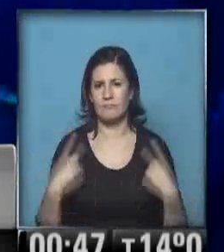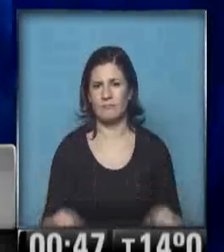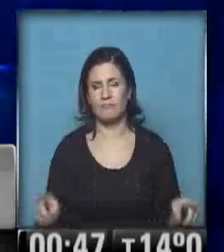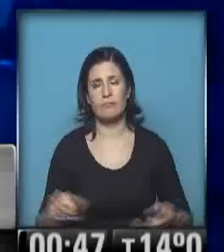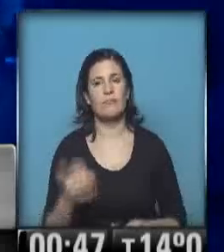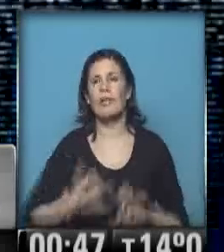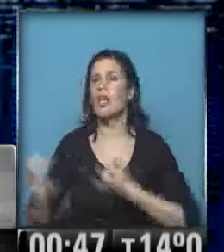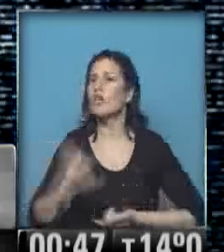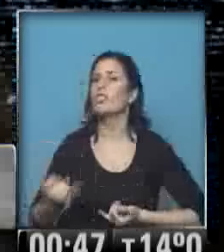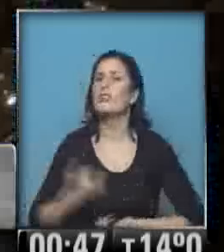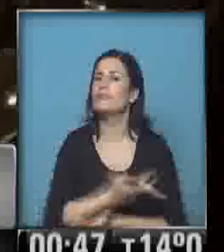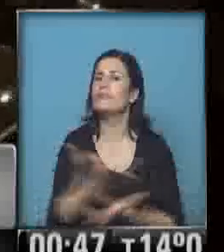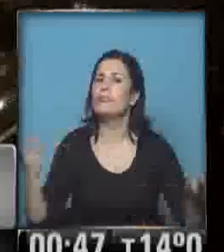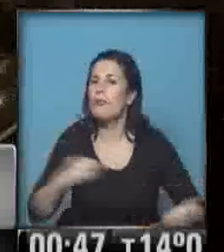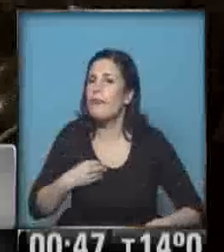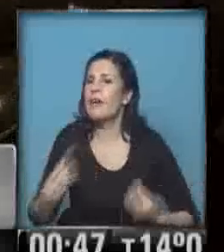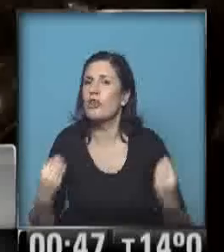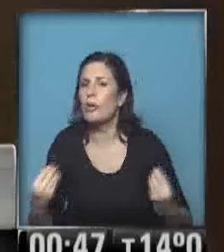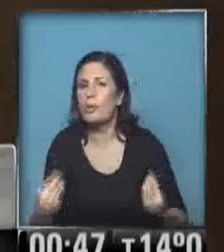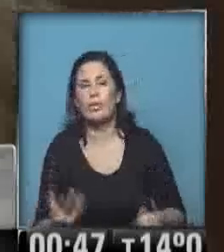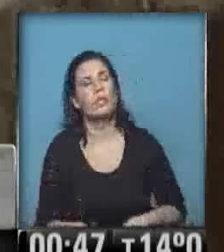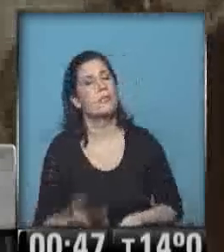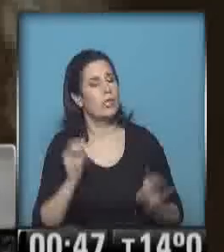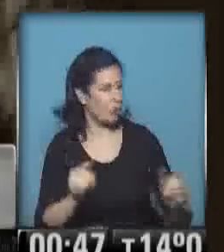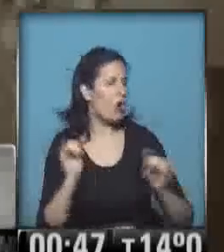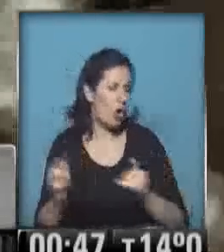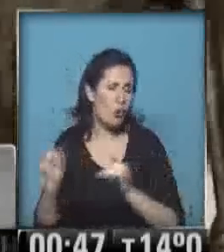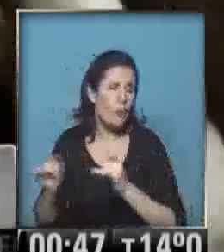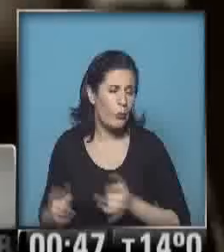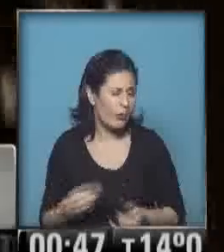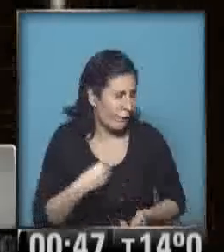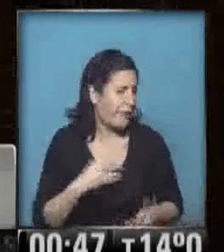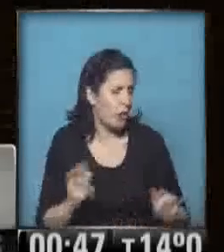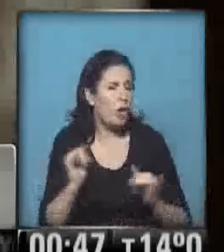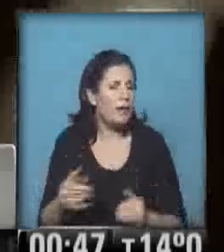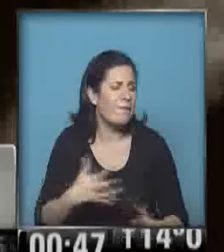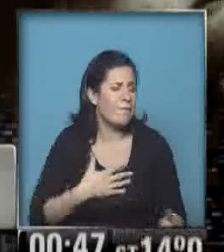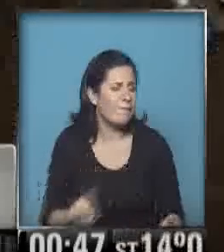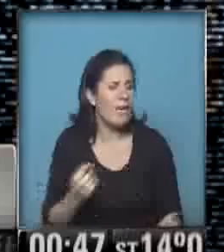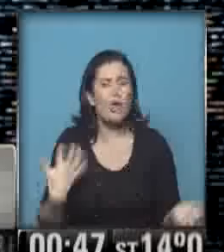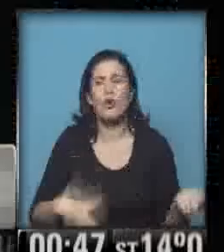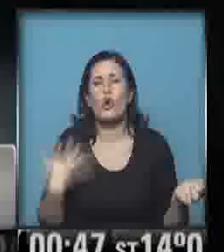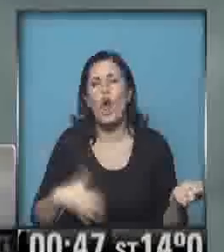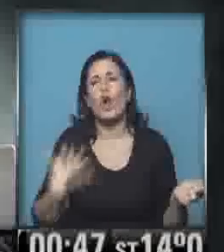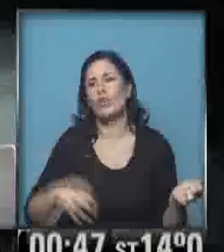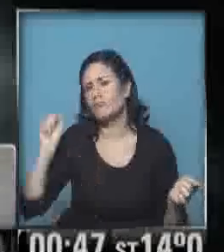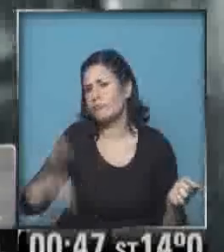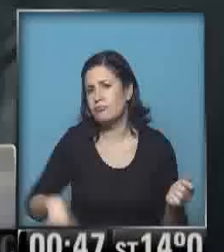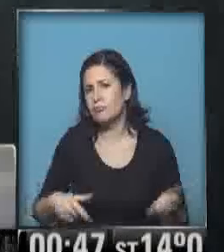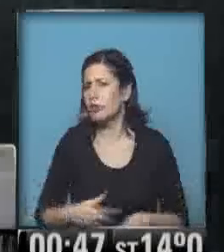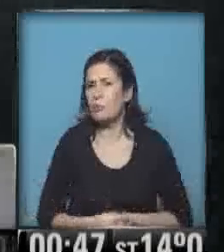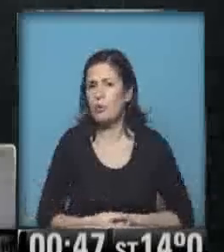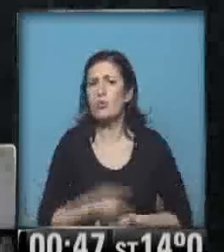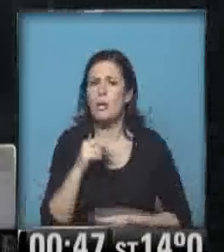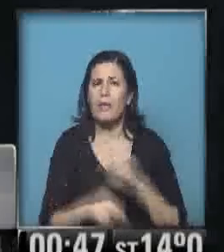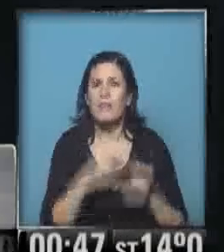Contanos cómo es el público que lo sigue. Y es un público joven, amantes del rock and roll clásico. Por suerte, de a poco